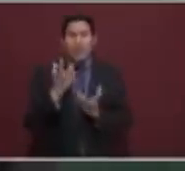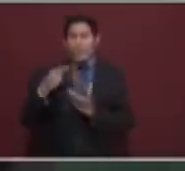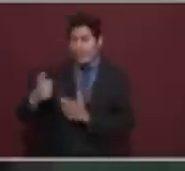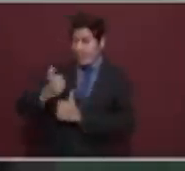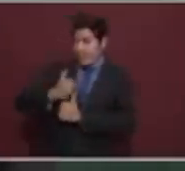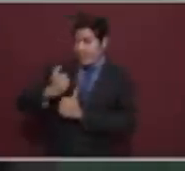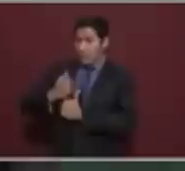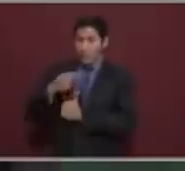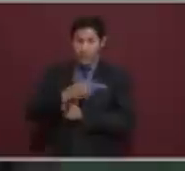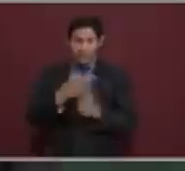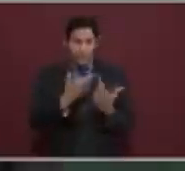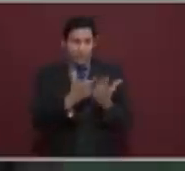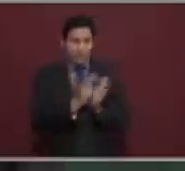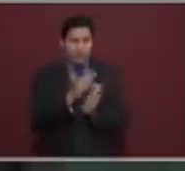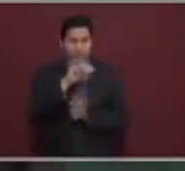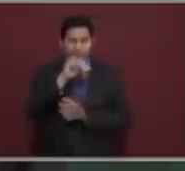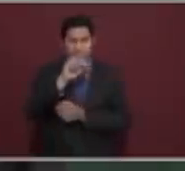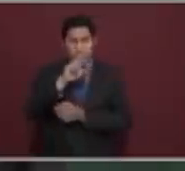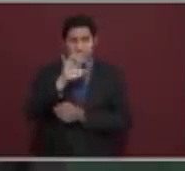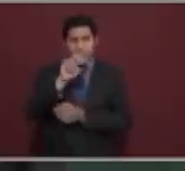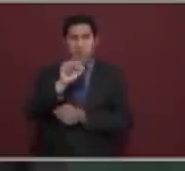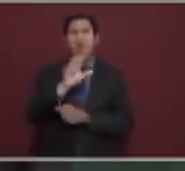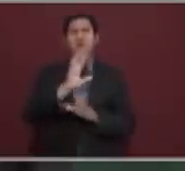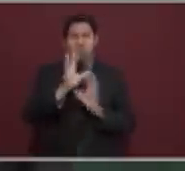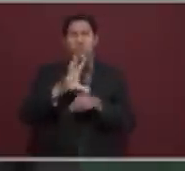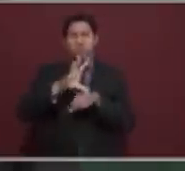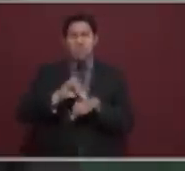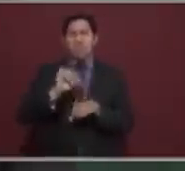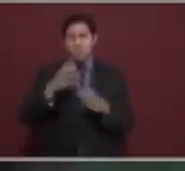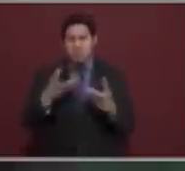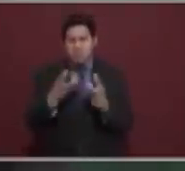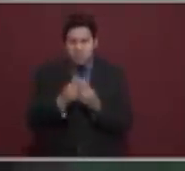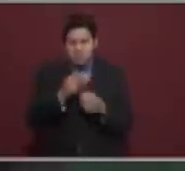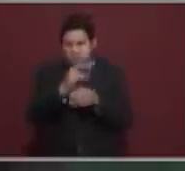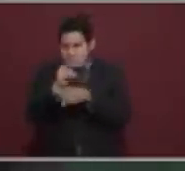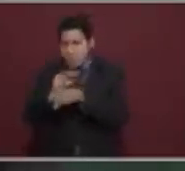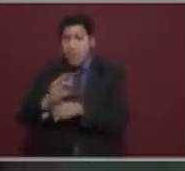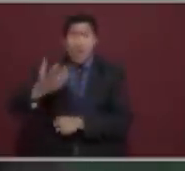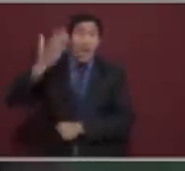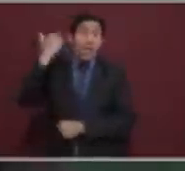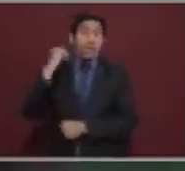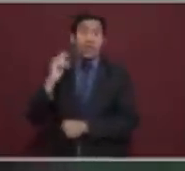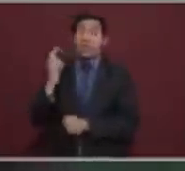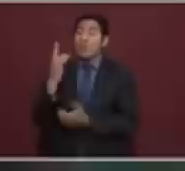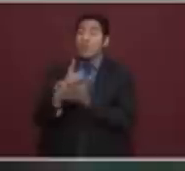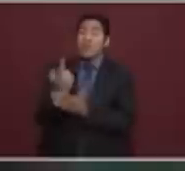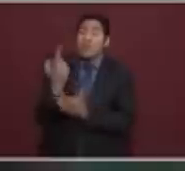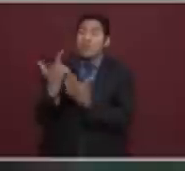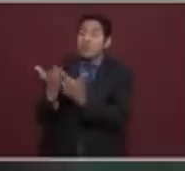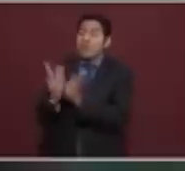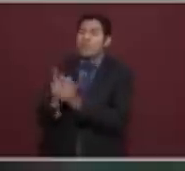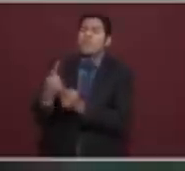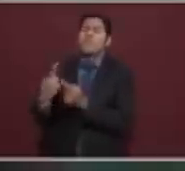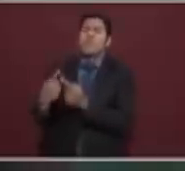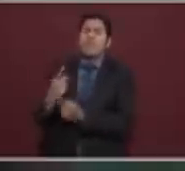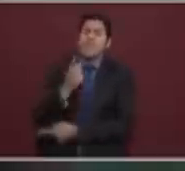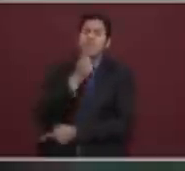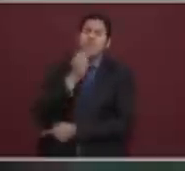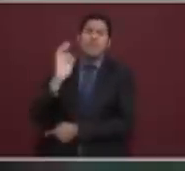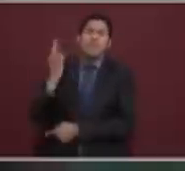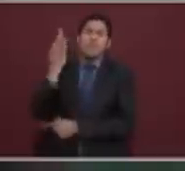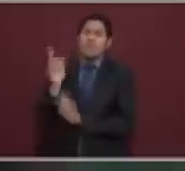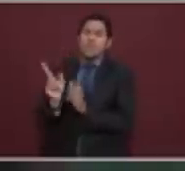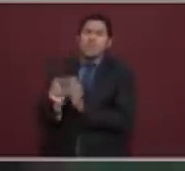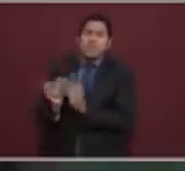pública se tenía nada más a la policía federal yo les he dicho